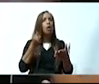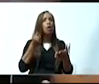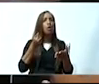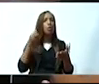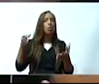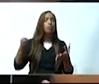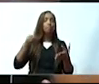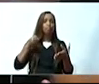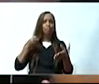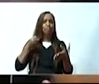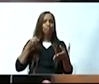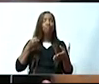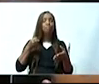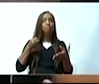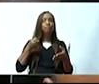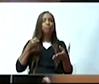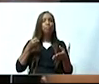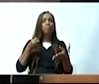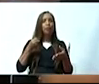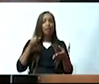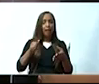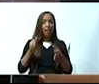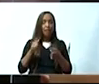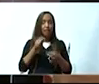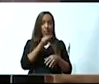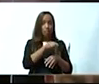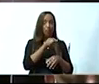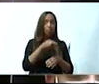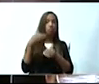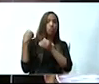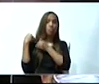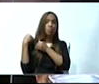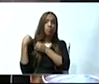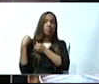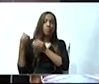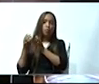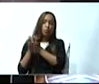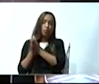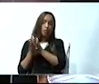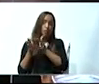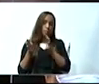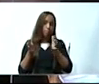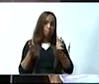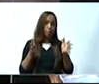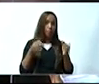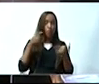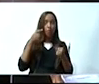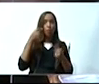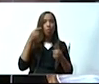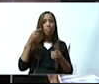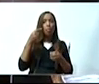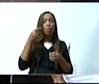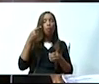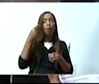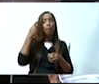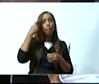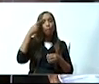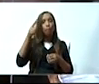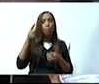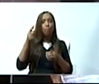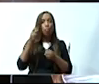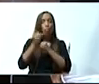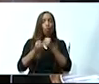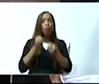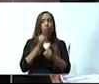próximos 30 años, porque es el aporte que va a hacer el Estado Dominicano a través del Ministerio de Energía y